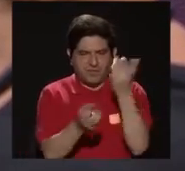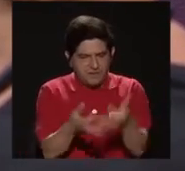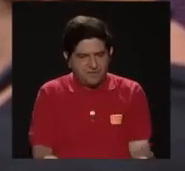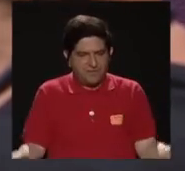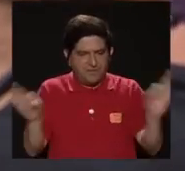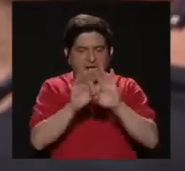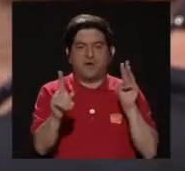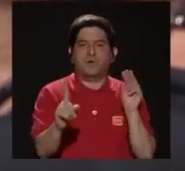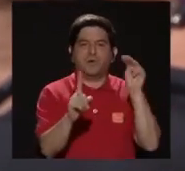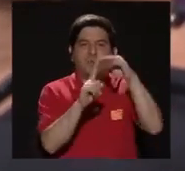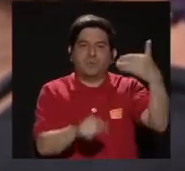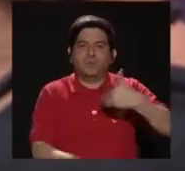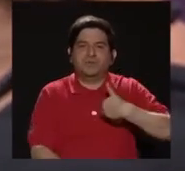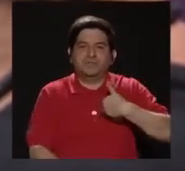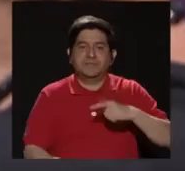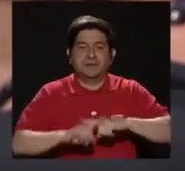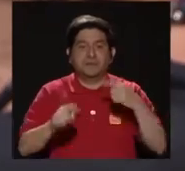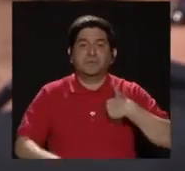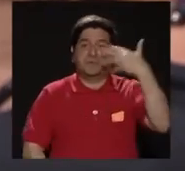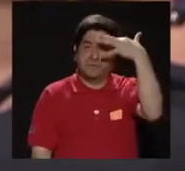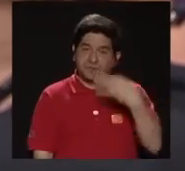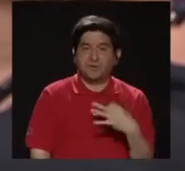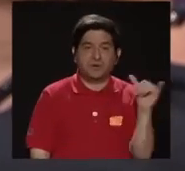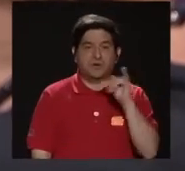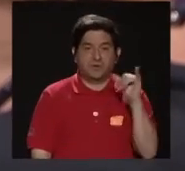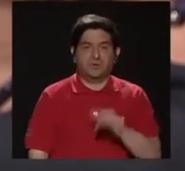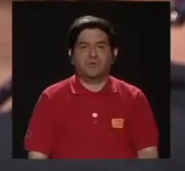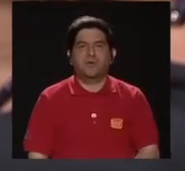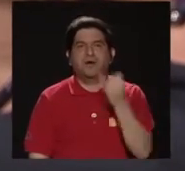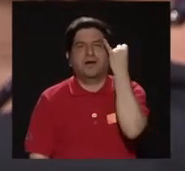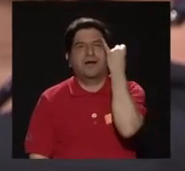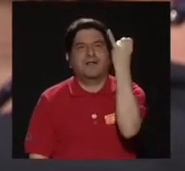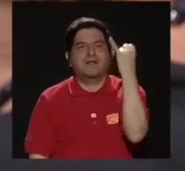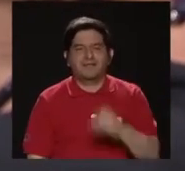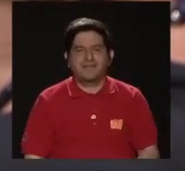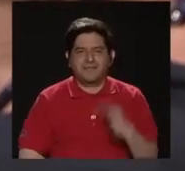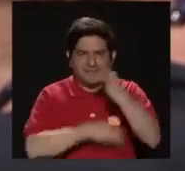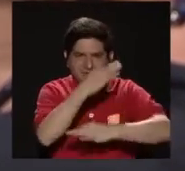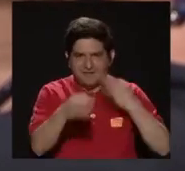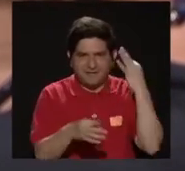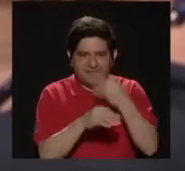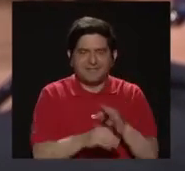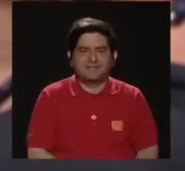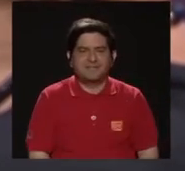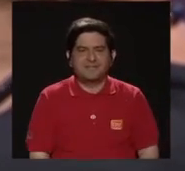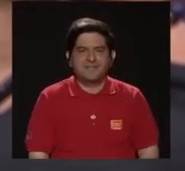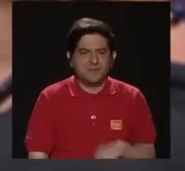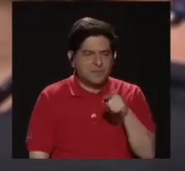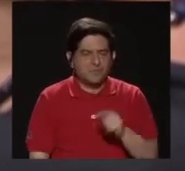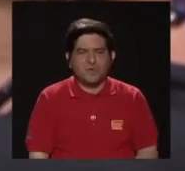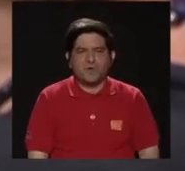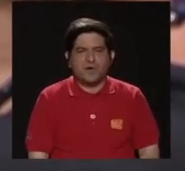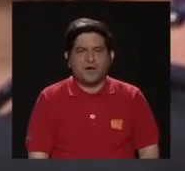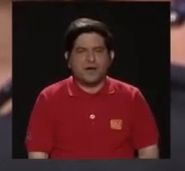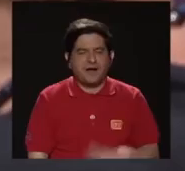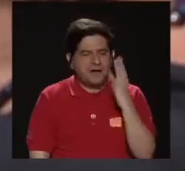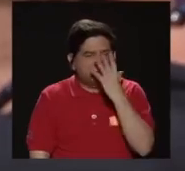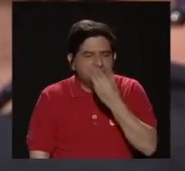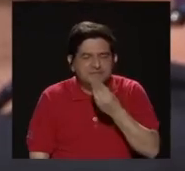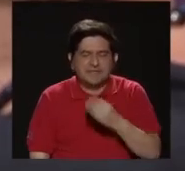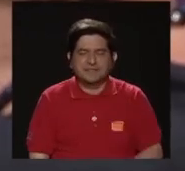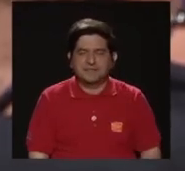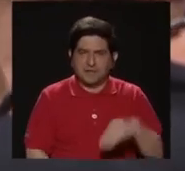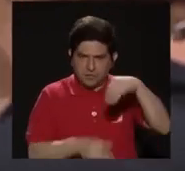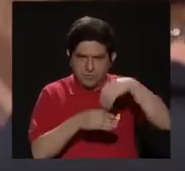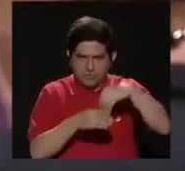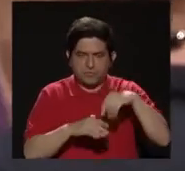porque trae un mensaje, pero también creo que hay una pretensión estética y yo creo que es un aporte realmente a la